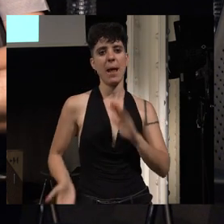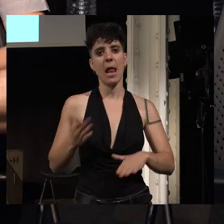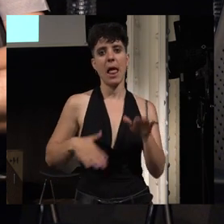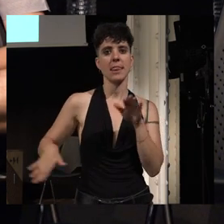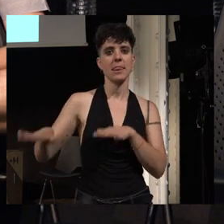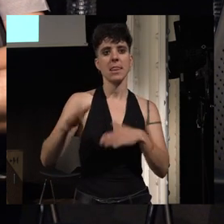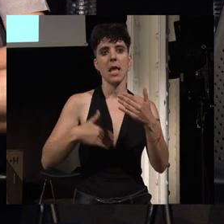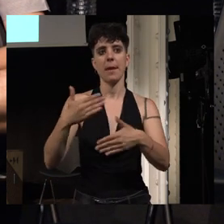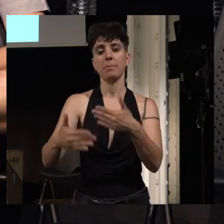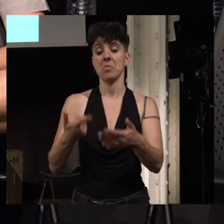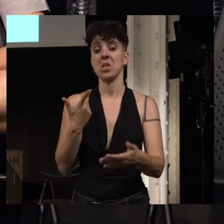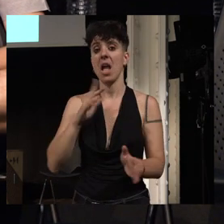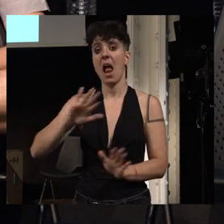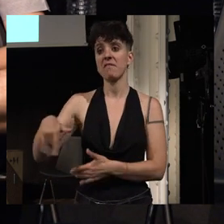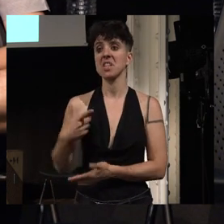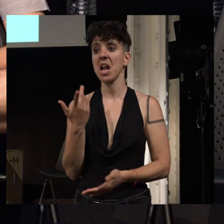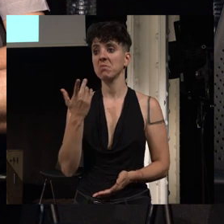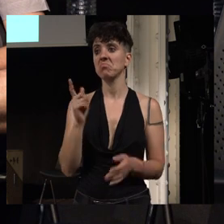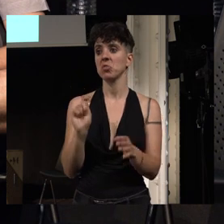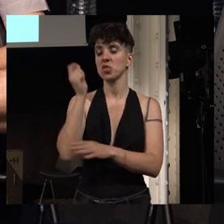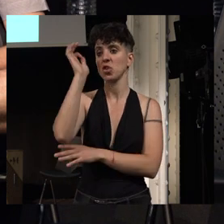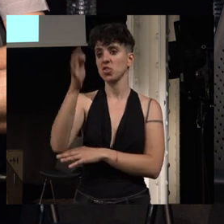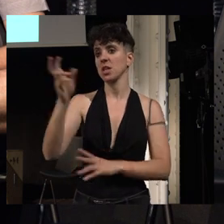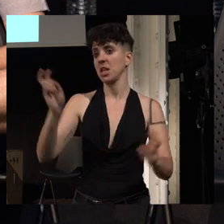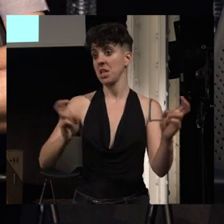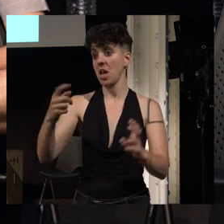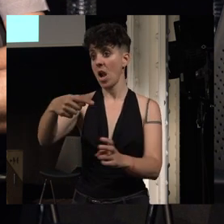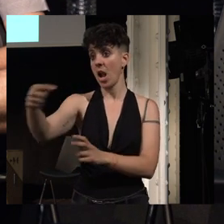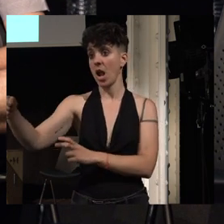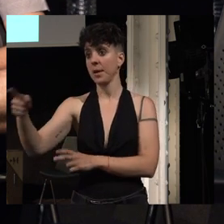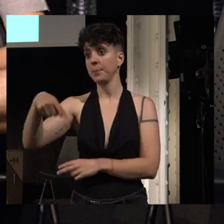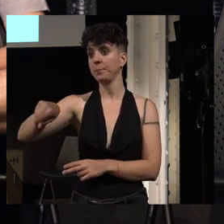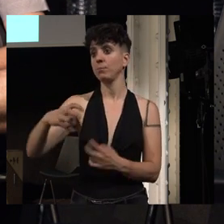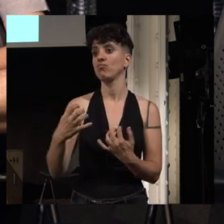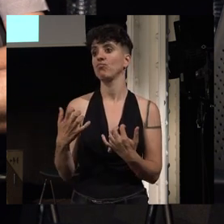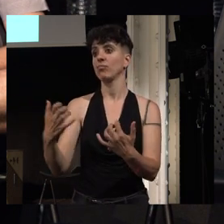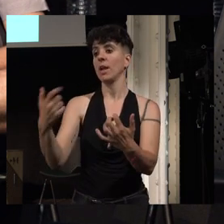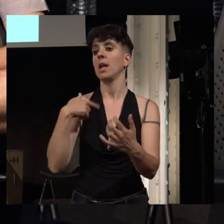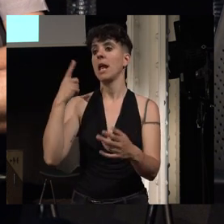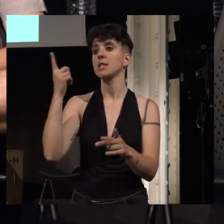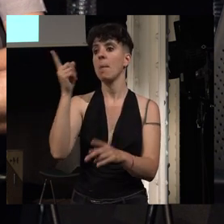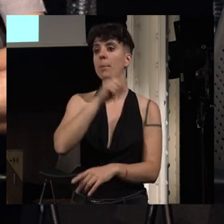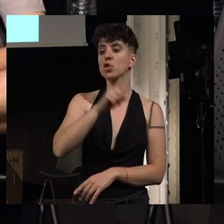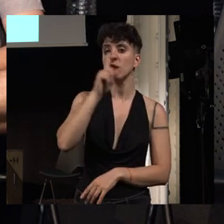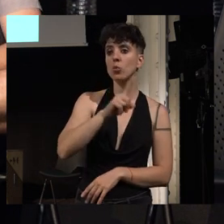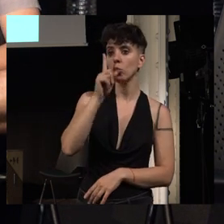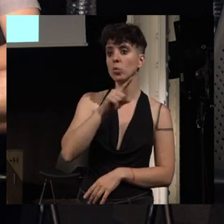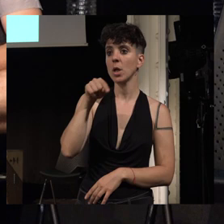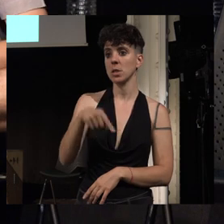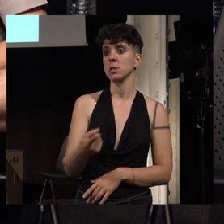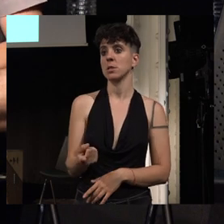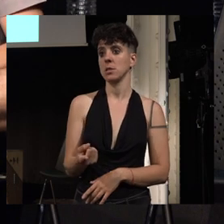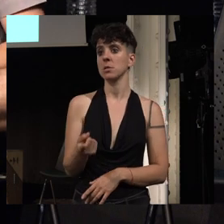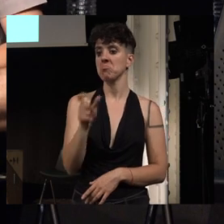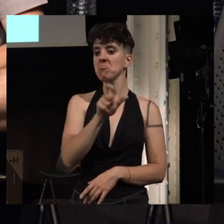que ha salido, que estáis aquí y que, por ejemplo, que las prostitutas, las putas, hayan tenido un lugar